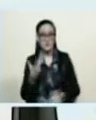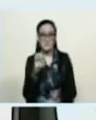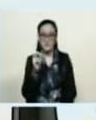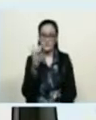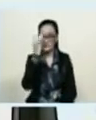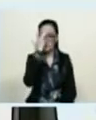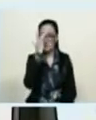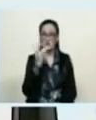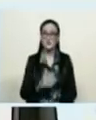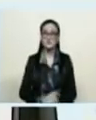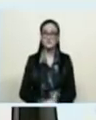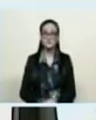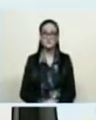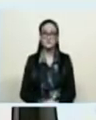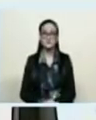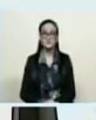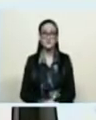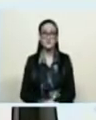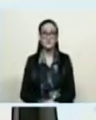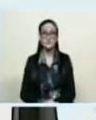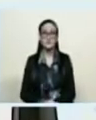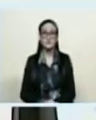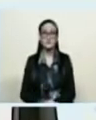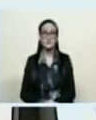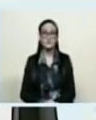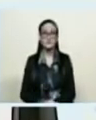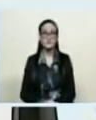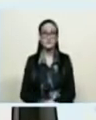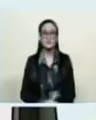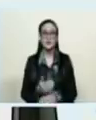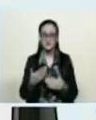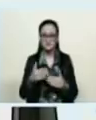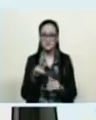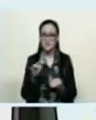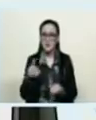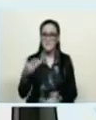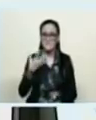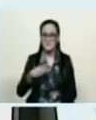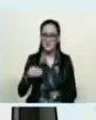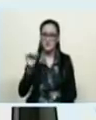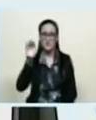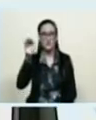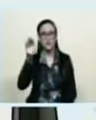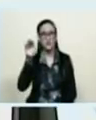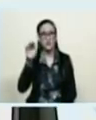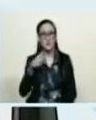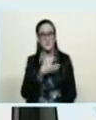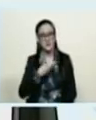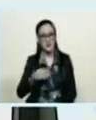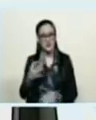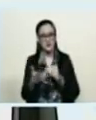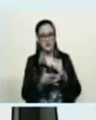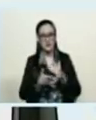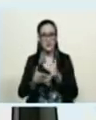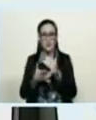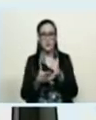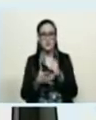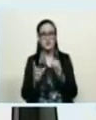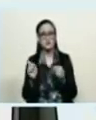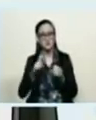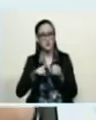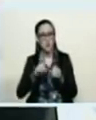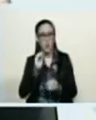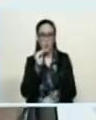Creo, presidente, que esto lo pone usted además, sin lugar a duda, como el presidente del futuro, el presidente de la tecnología, y creo que eso está muy vinculado a la